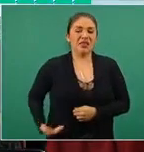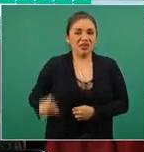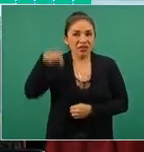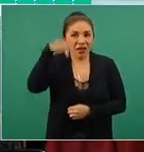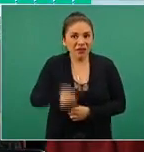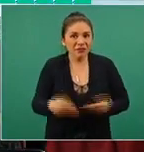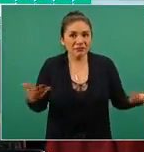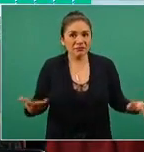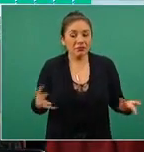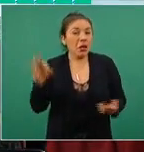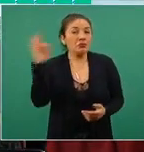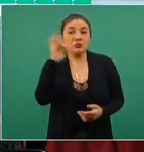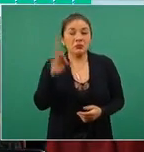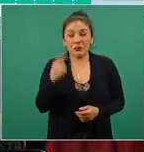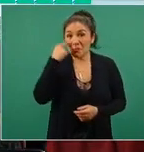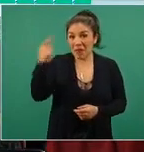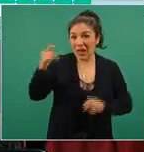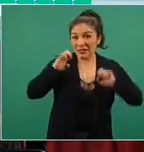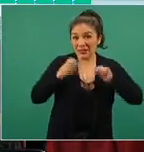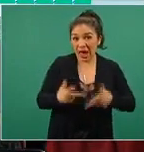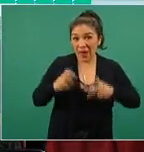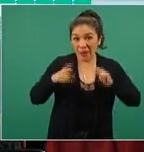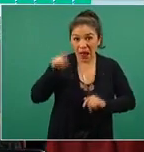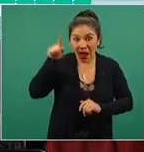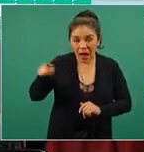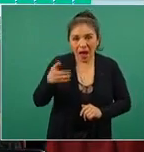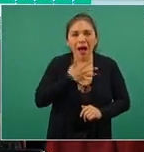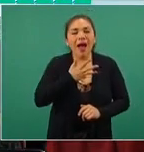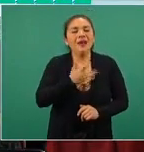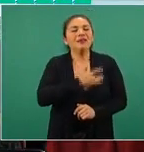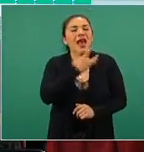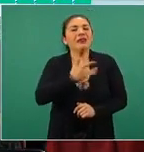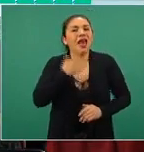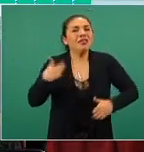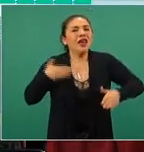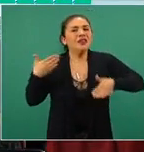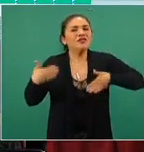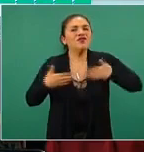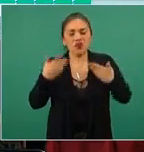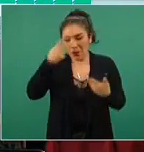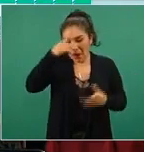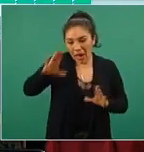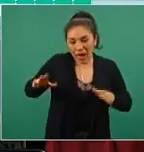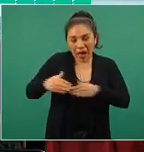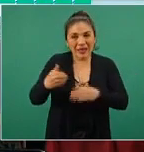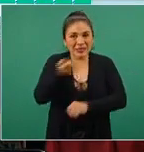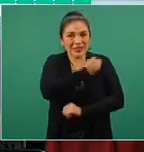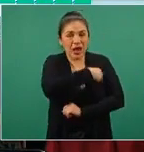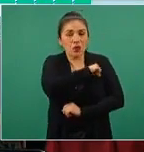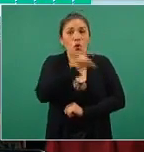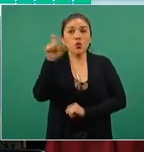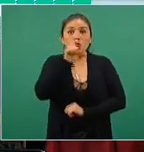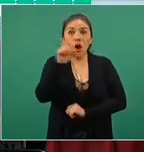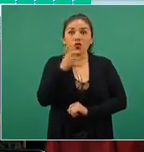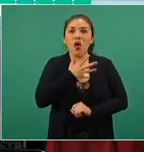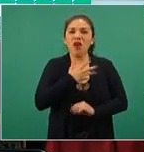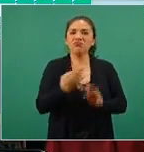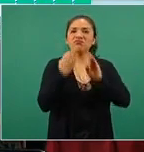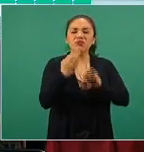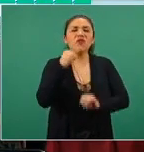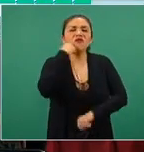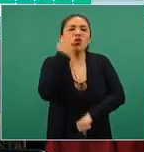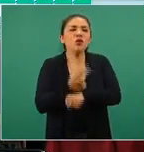y en el caso especial de Chiapas, se disfruta en el sector salud cuando al frente va la